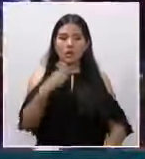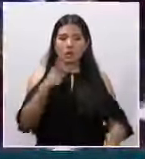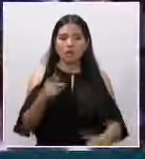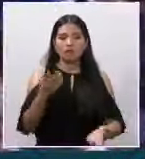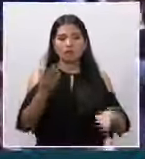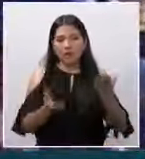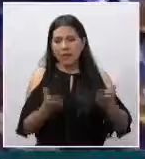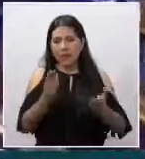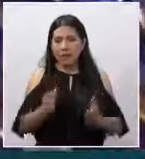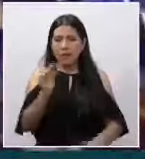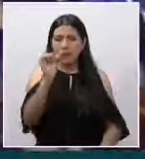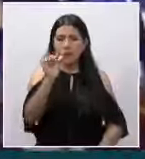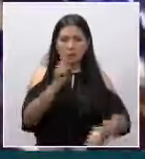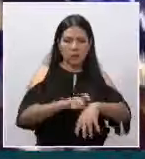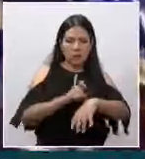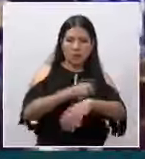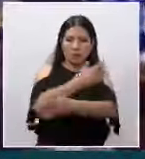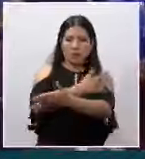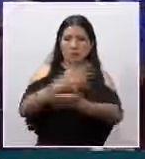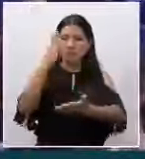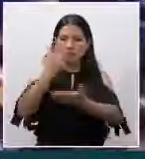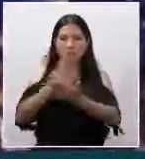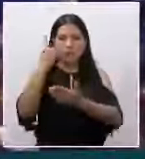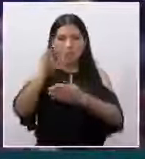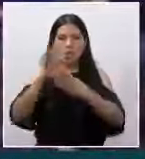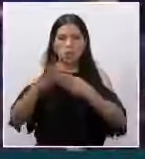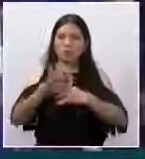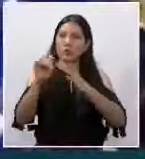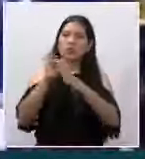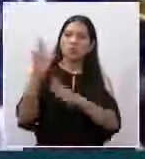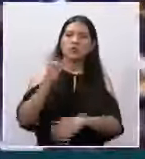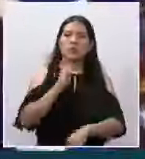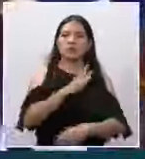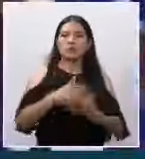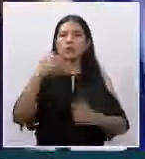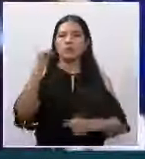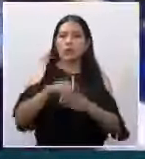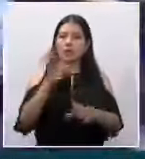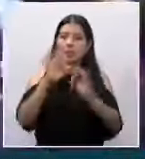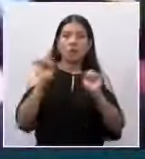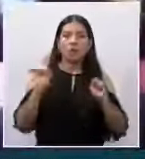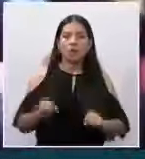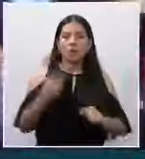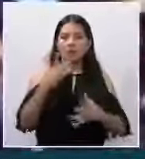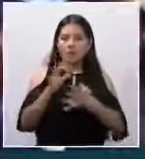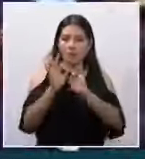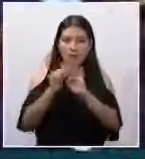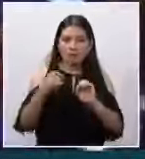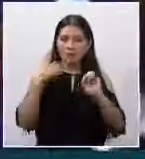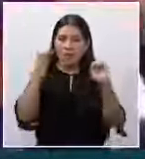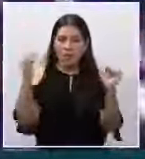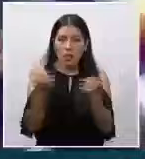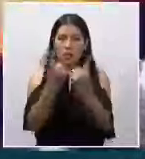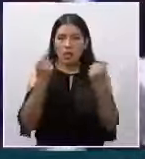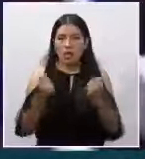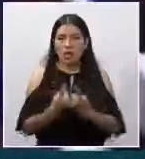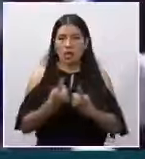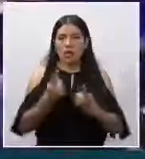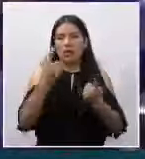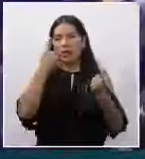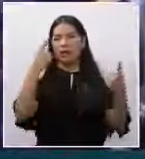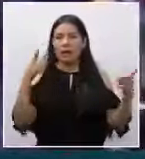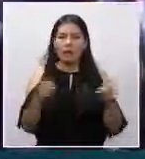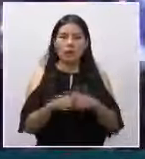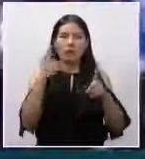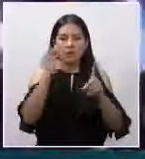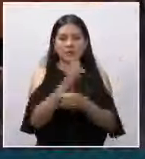pequeña esperanza en los plazos de cumplimiento por el Tribunal Supremo Electoral, donde se puedan generar encuentros de consenso para